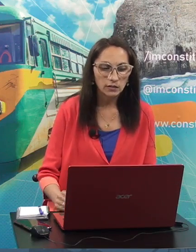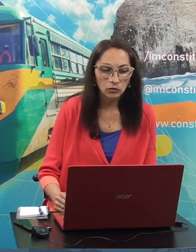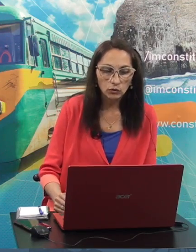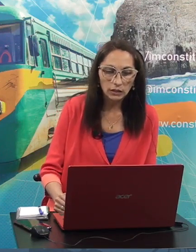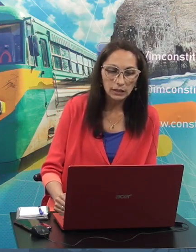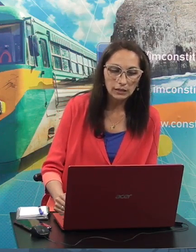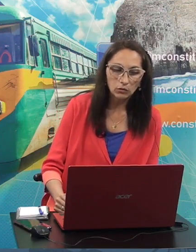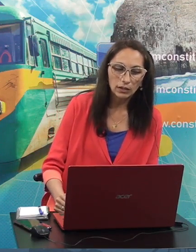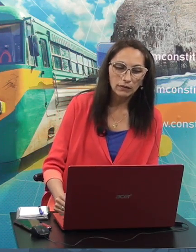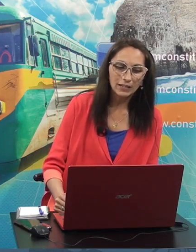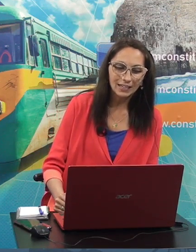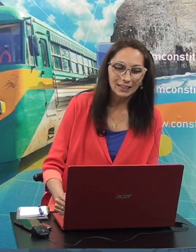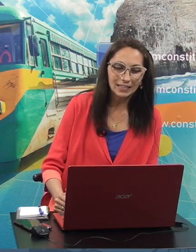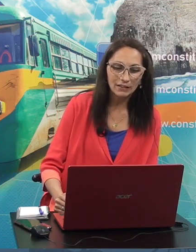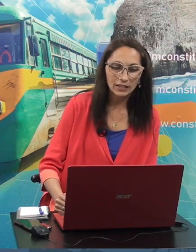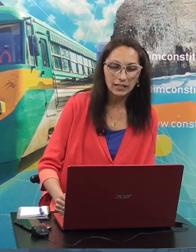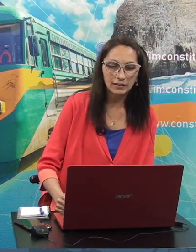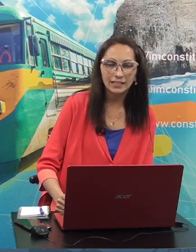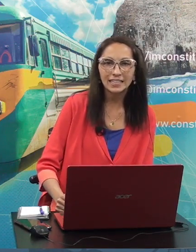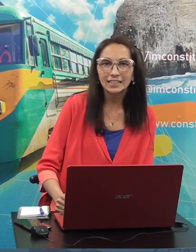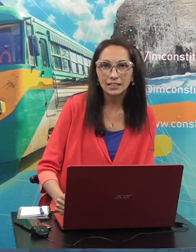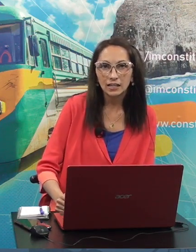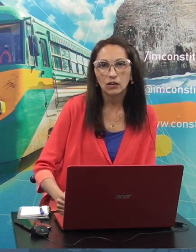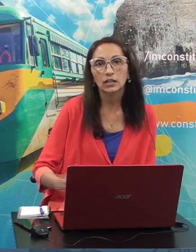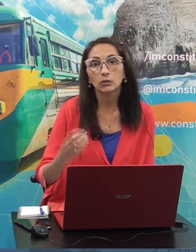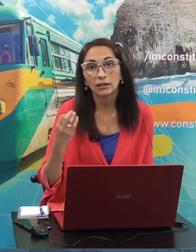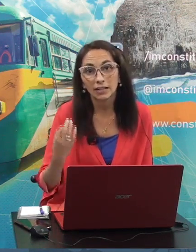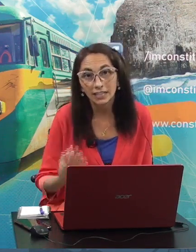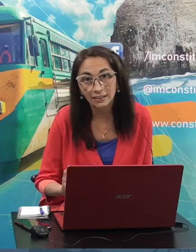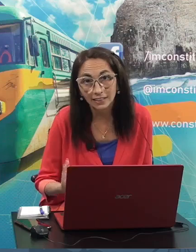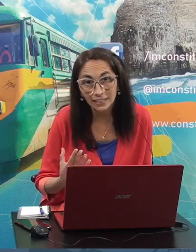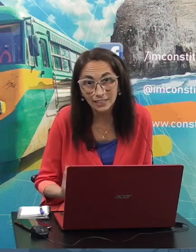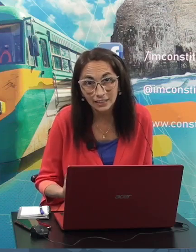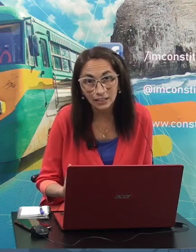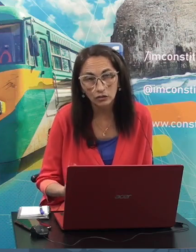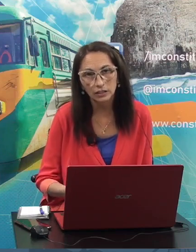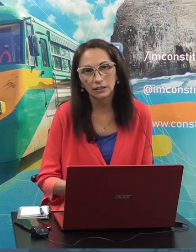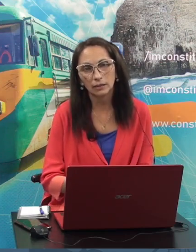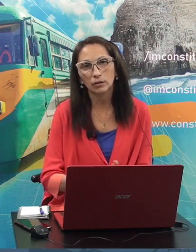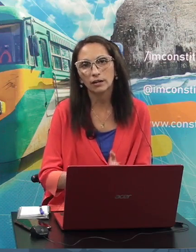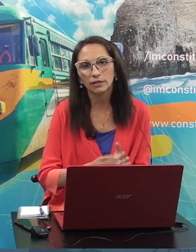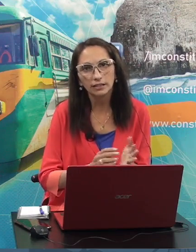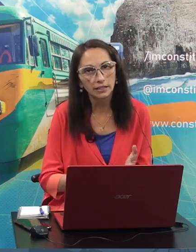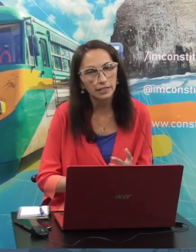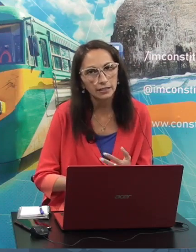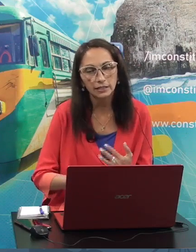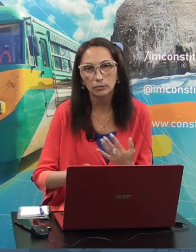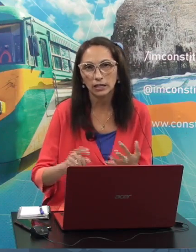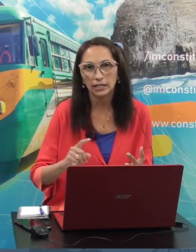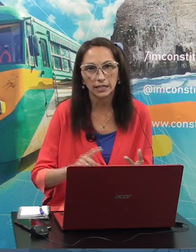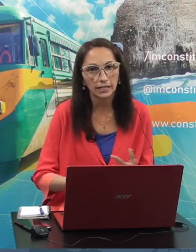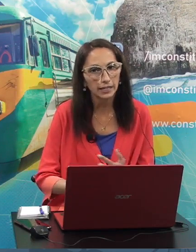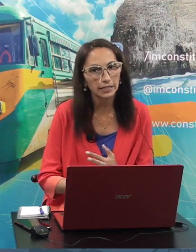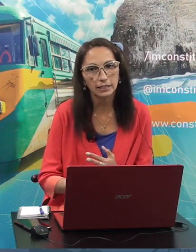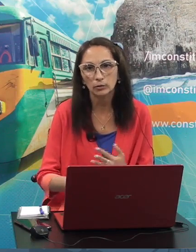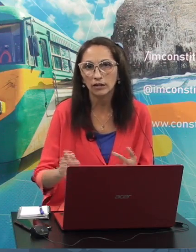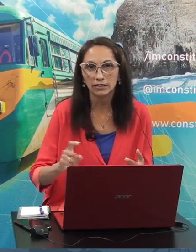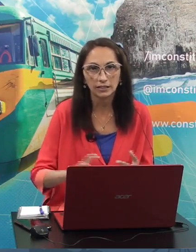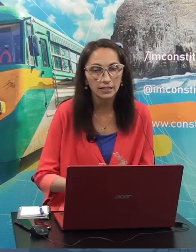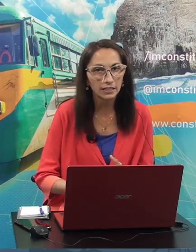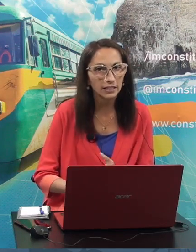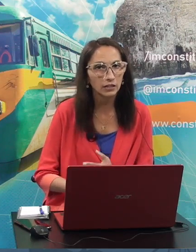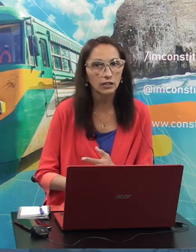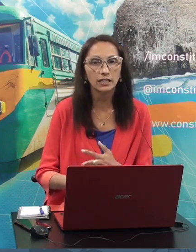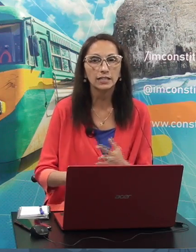la Organización Mundial de la Salud advierte que variante India, ahora hay una variante India, o sea, tenemos la británica, tenemos la nigeriana, tenemos